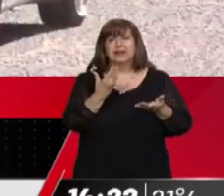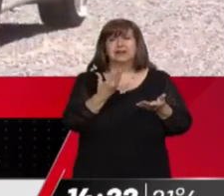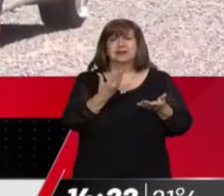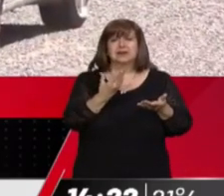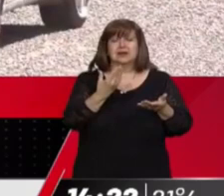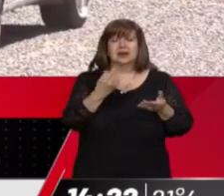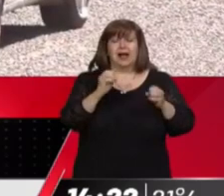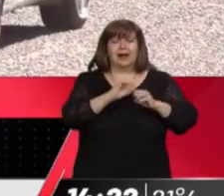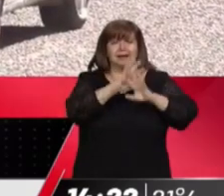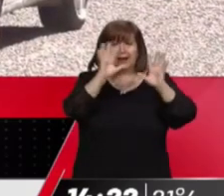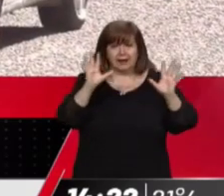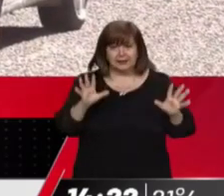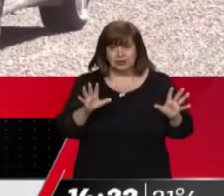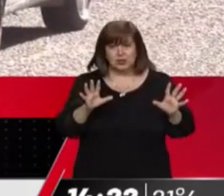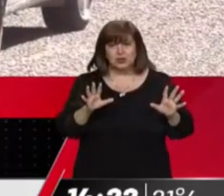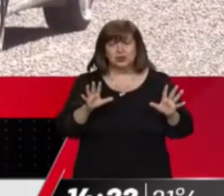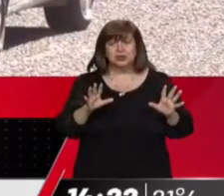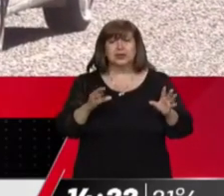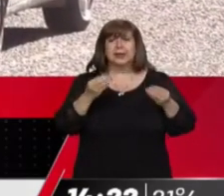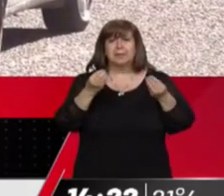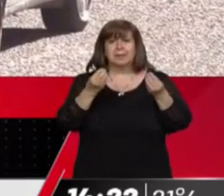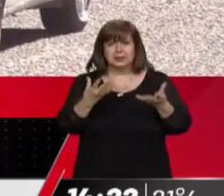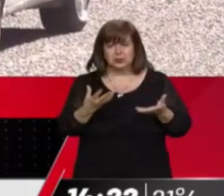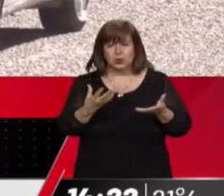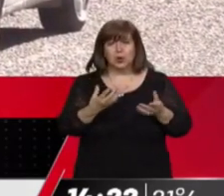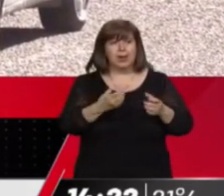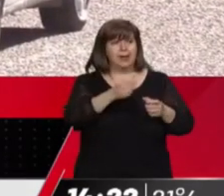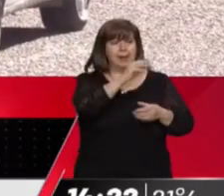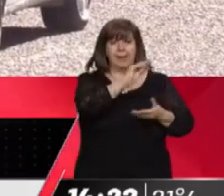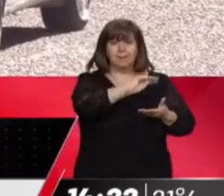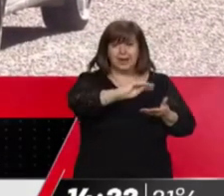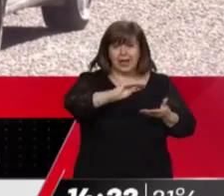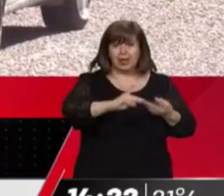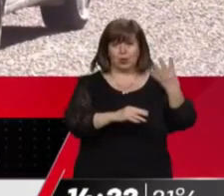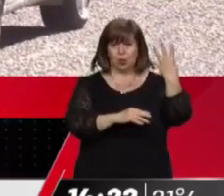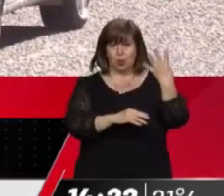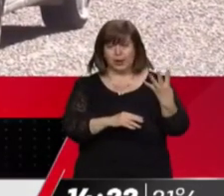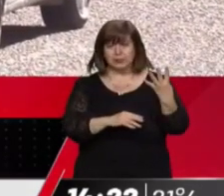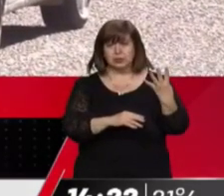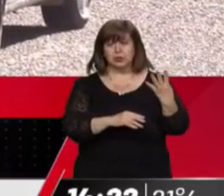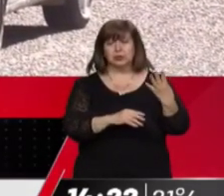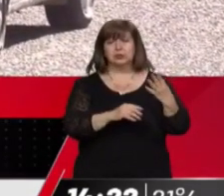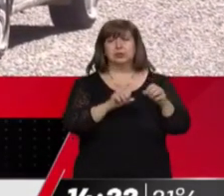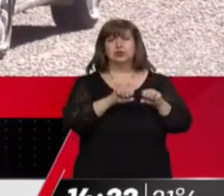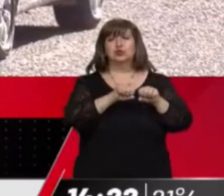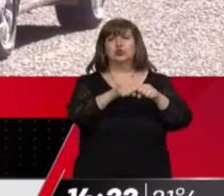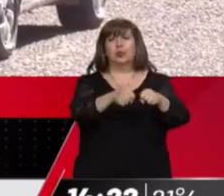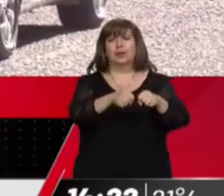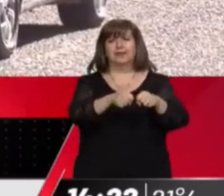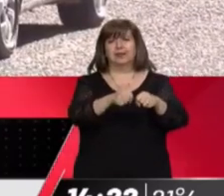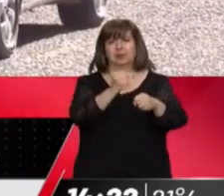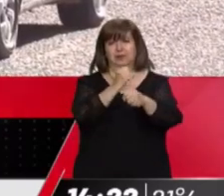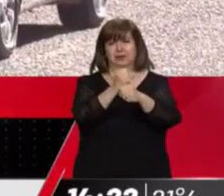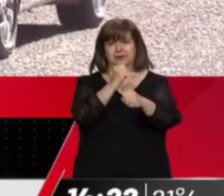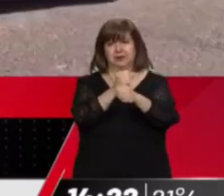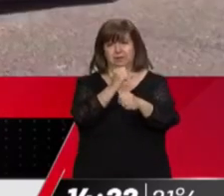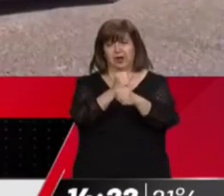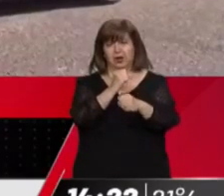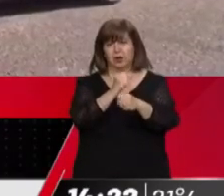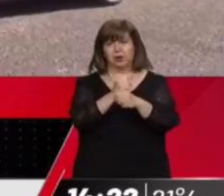momento, 4 empleados de la morgue judicial han sido desplazados de sus lugares de trabajo y se realiza una investigación justamente para